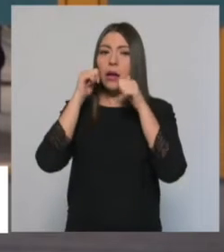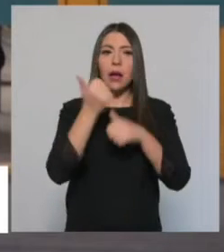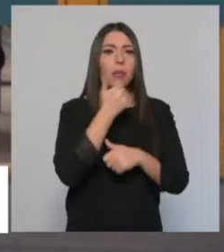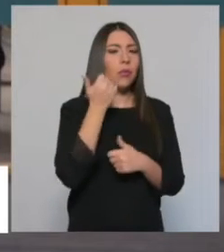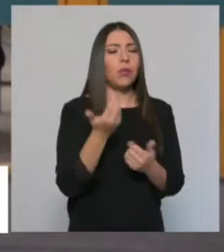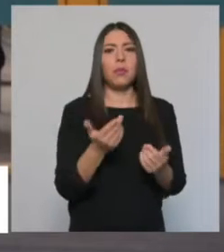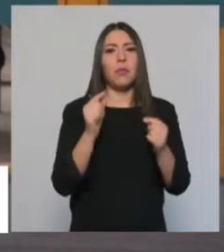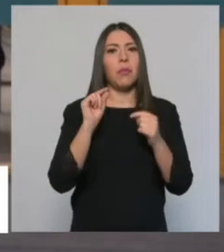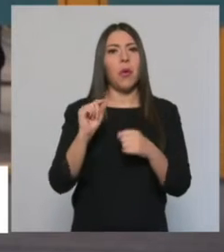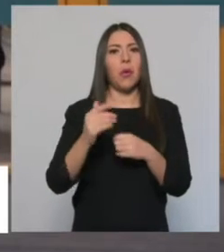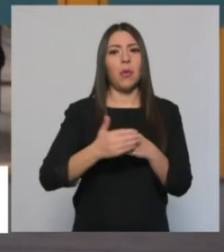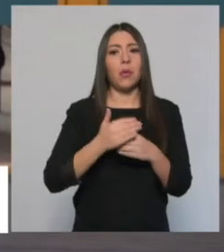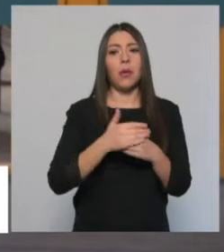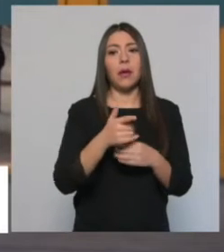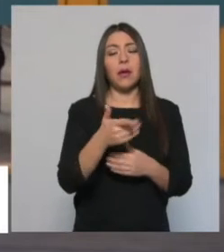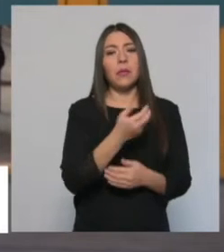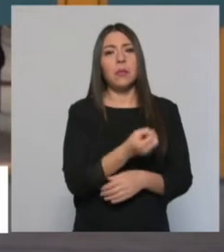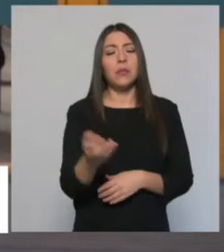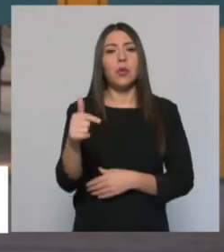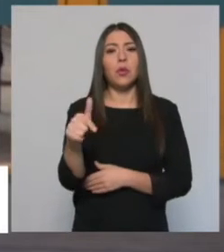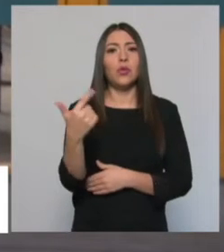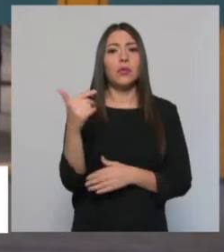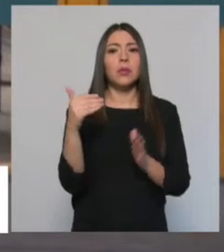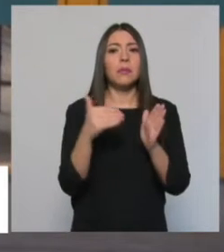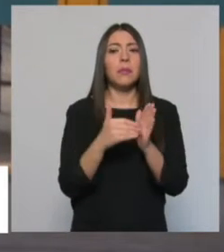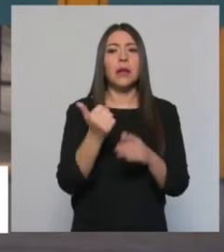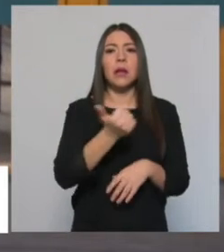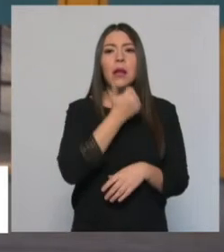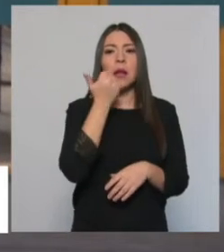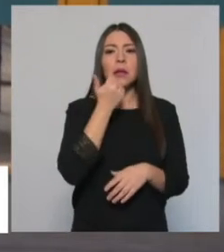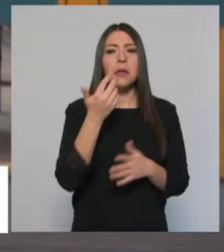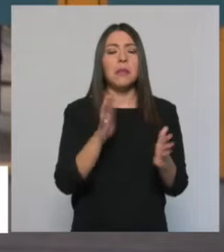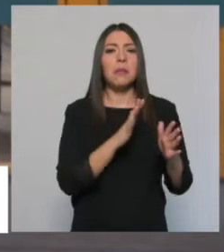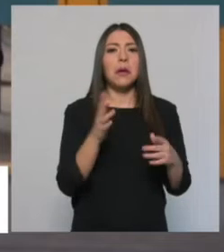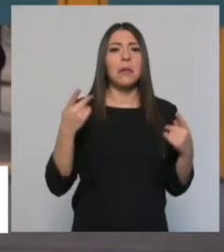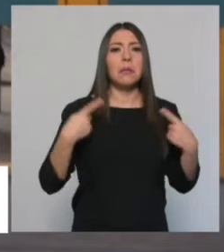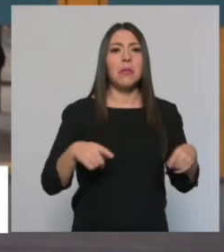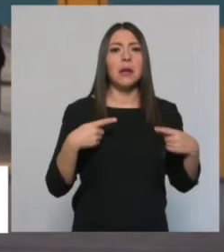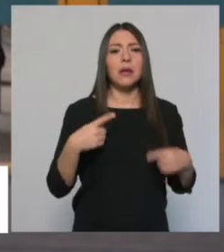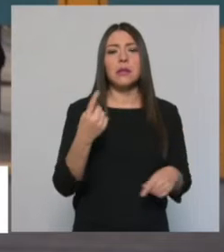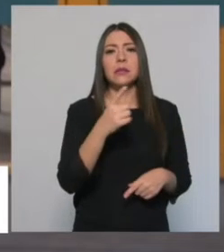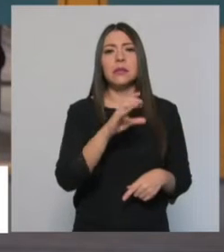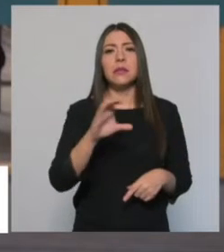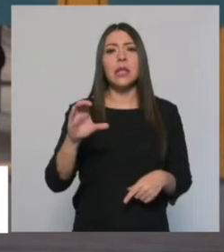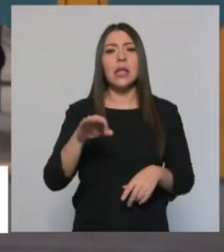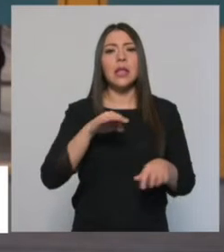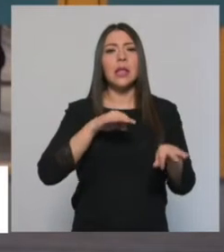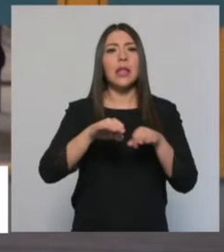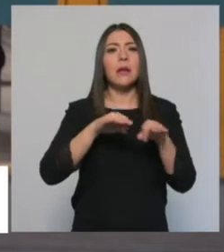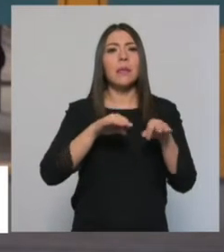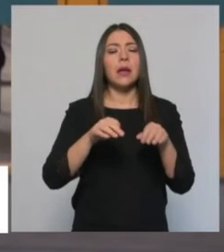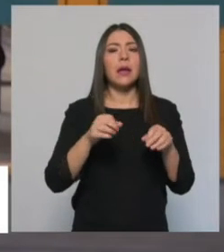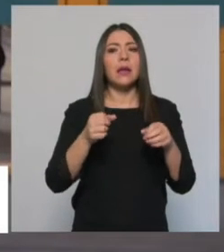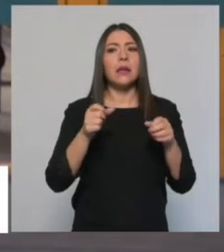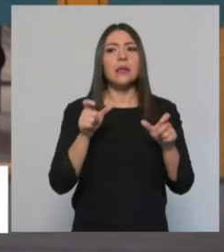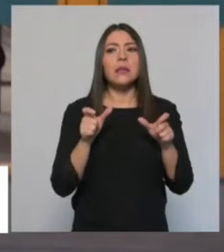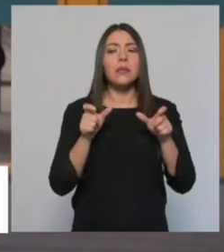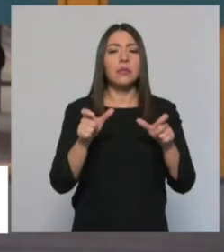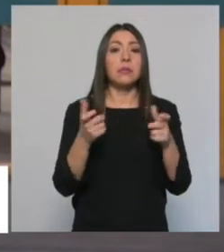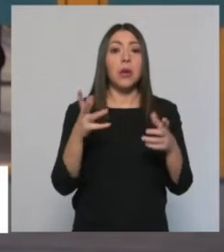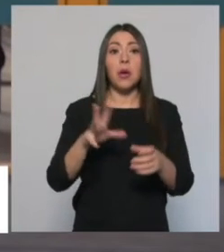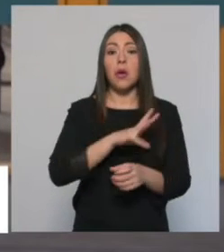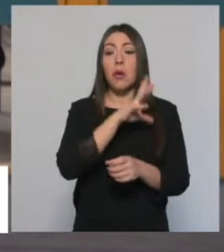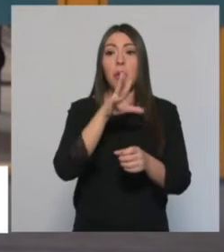somos 12,000 alumnos y apenas llegan a ser no más de 100 trabajadores de seguridad y pues no alcanzan a cubrir